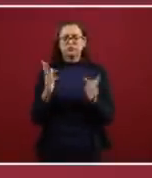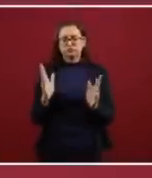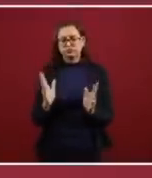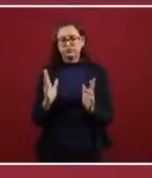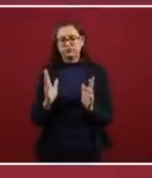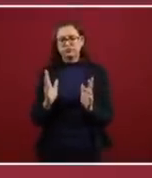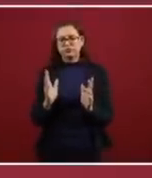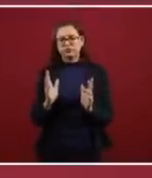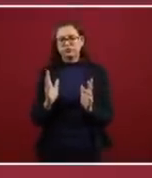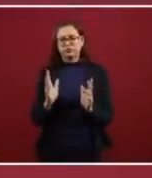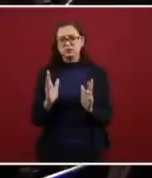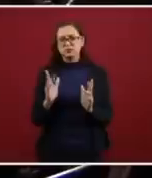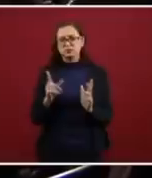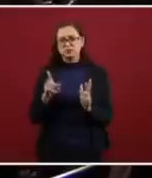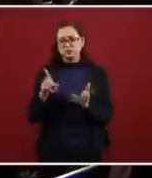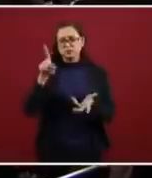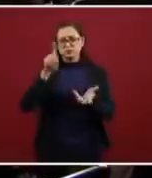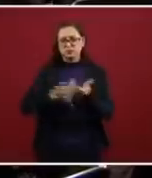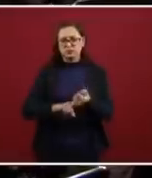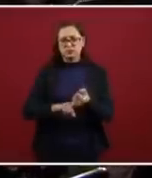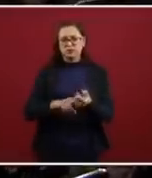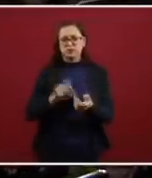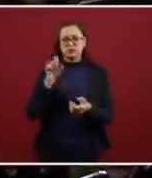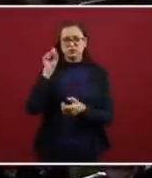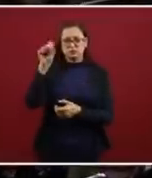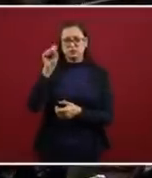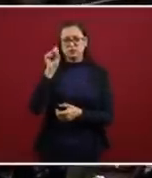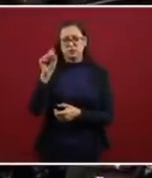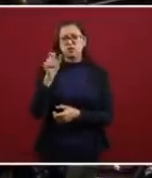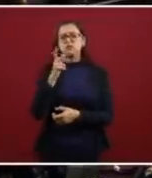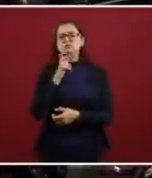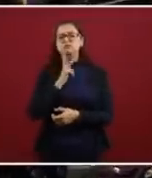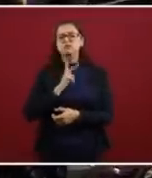seguramente en el estatuto del sindicato